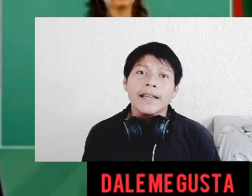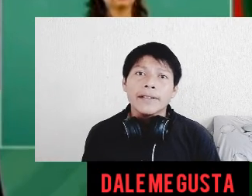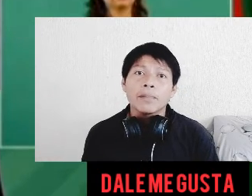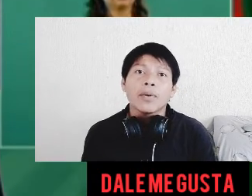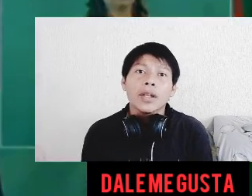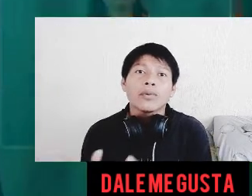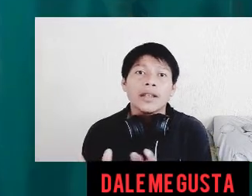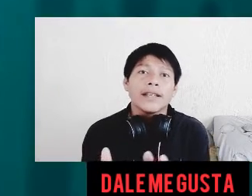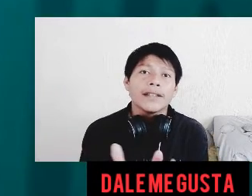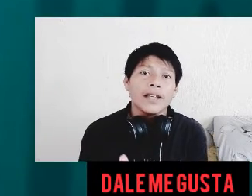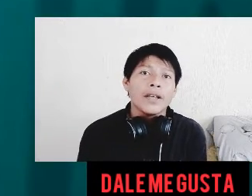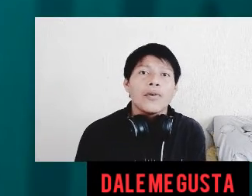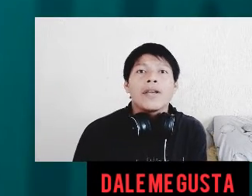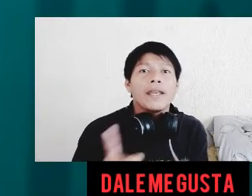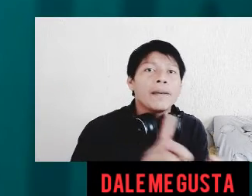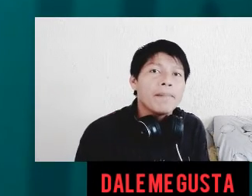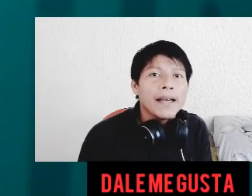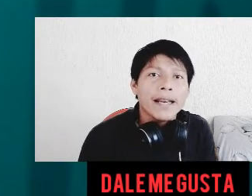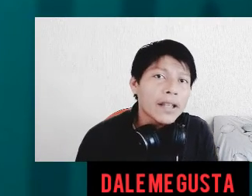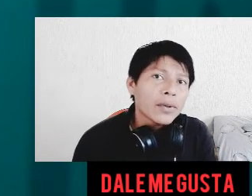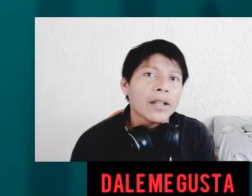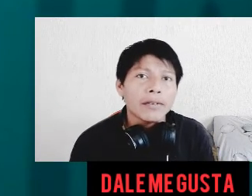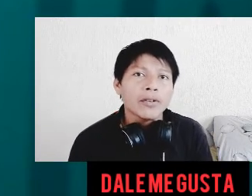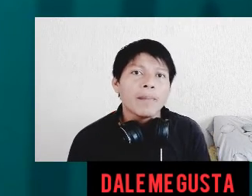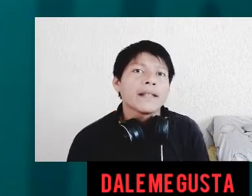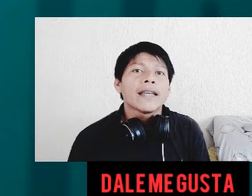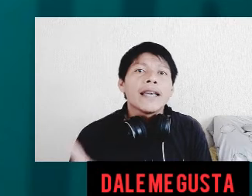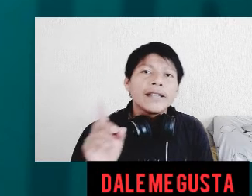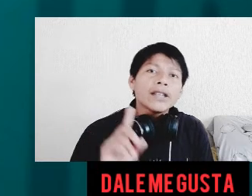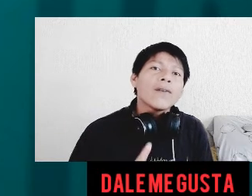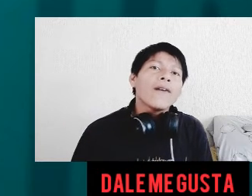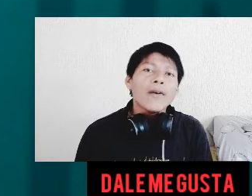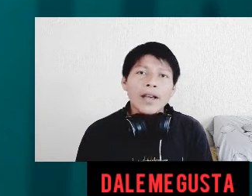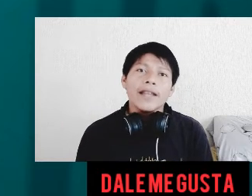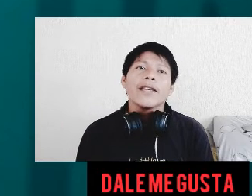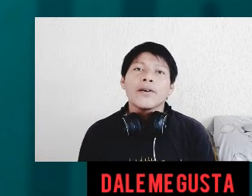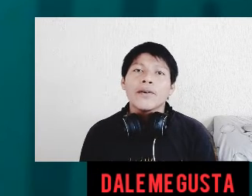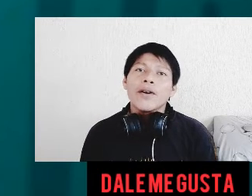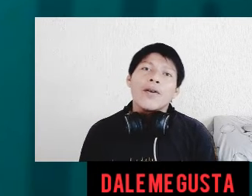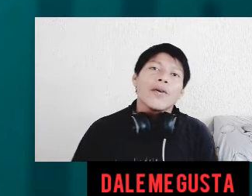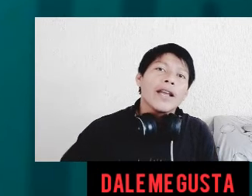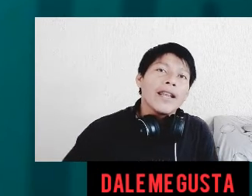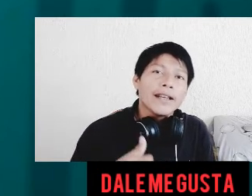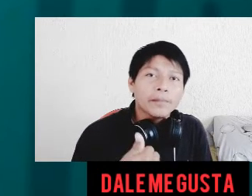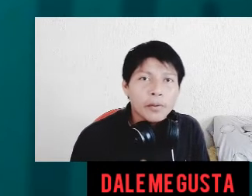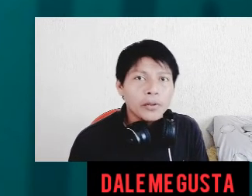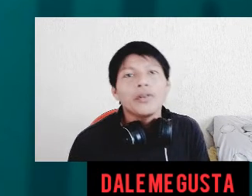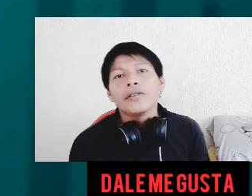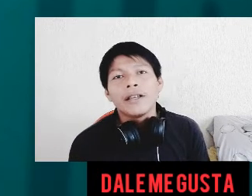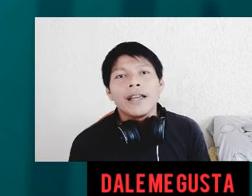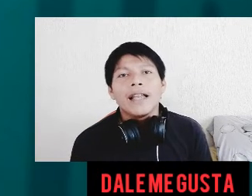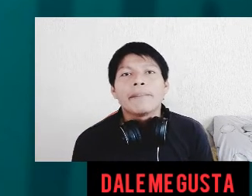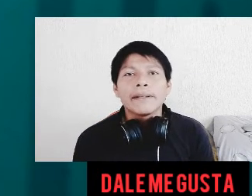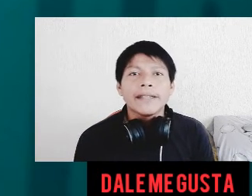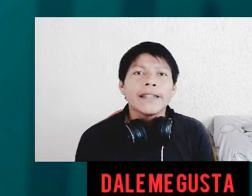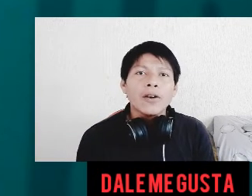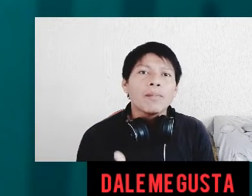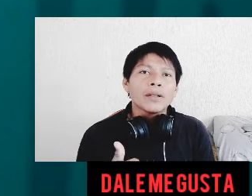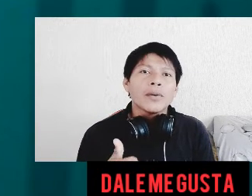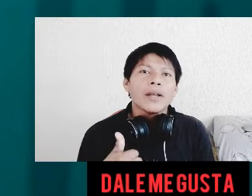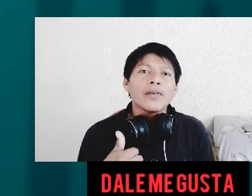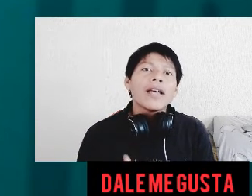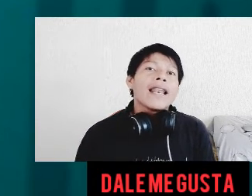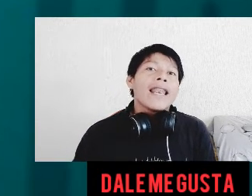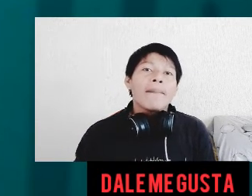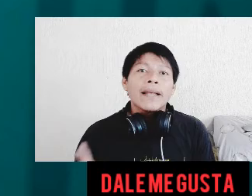demasiadas reservas, ¿por qué no utilizar ese dinero y pagar la deuda de nuestro país? Y esto fue lo que dijo, lo que le respondió el presidente